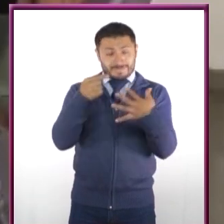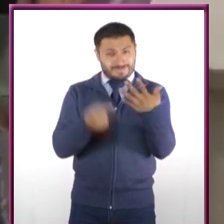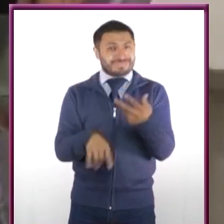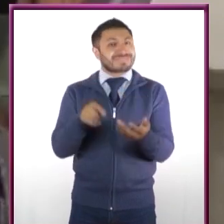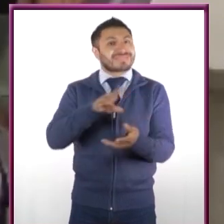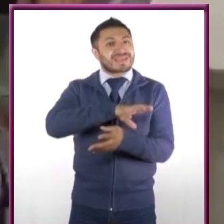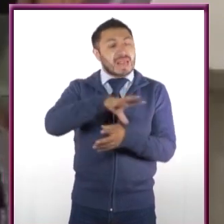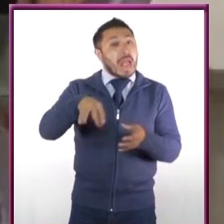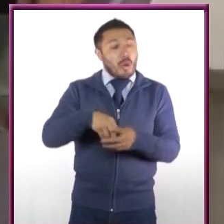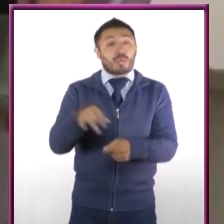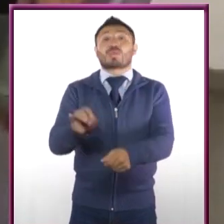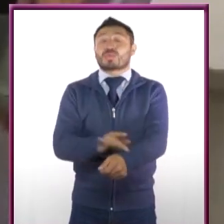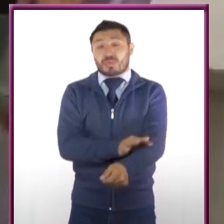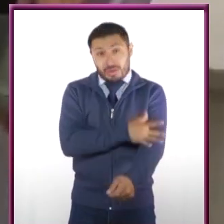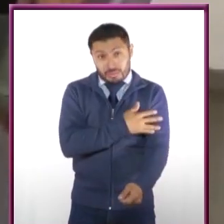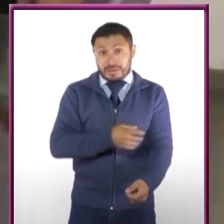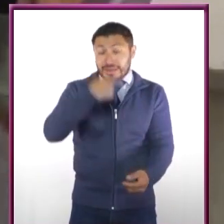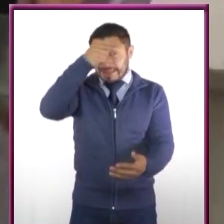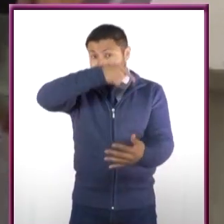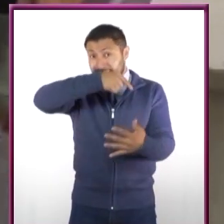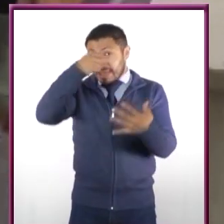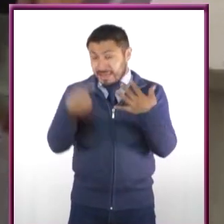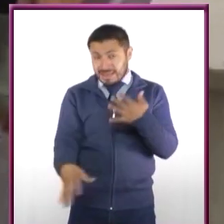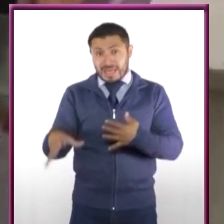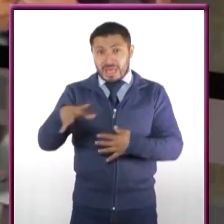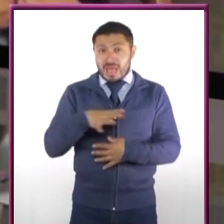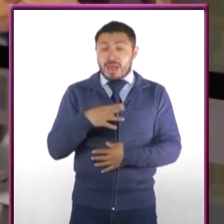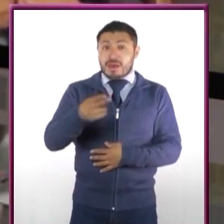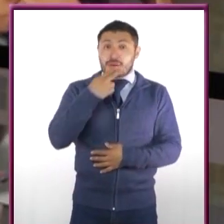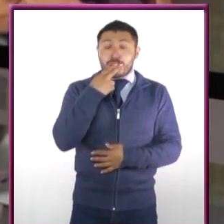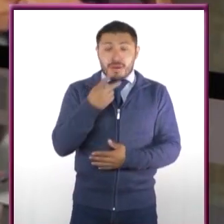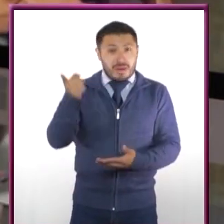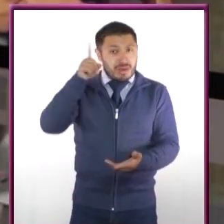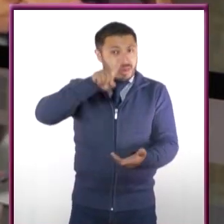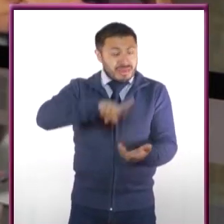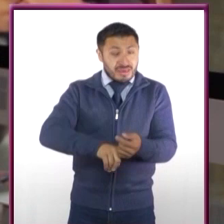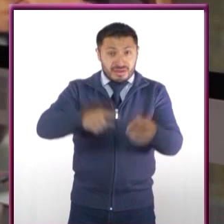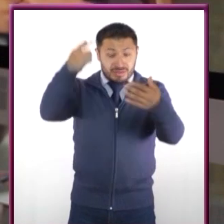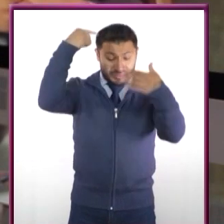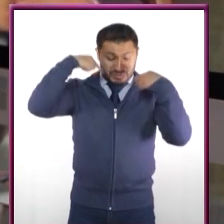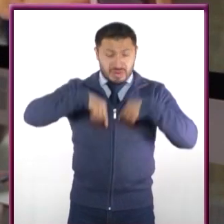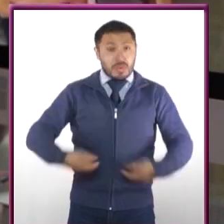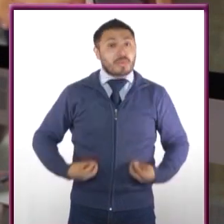Estas emociones tienen ciertas funciones en nuestra vida